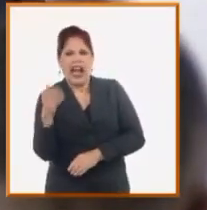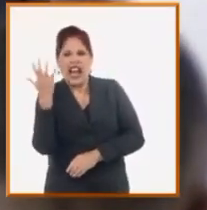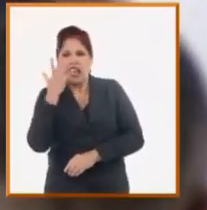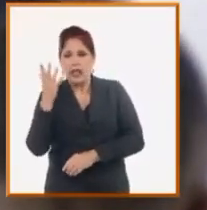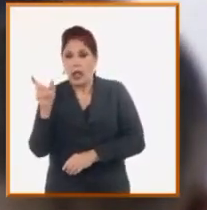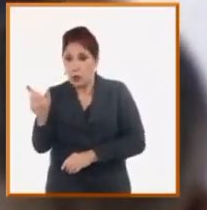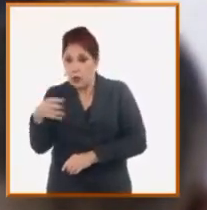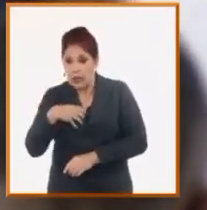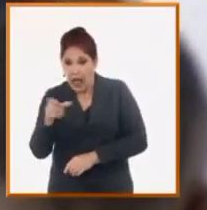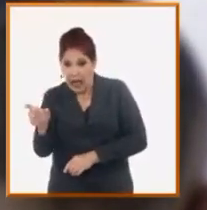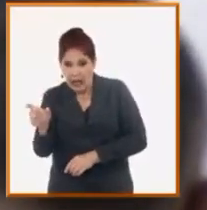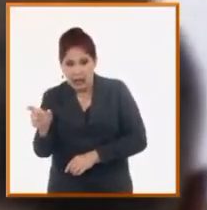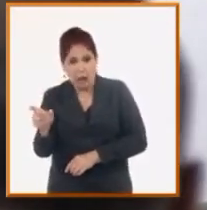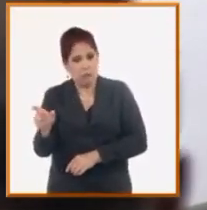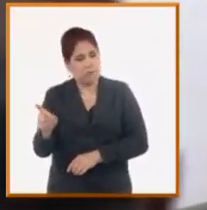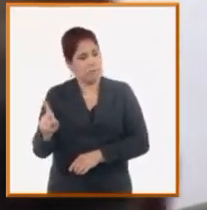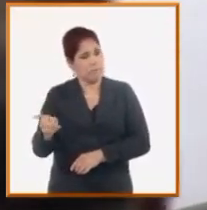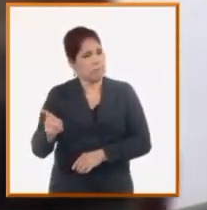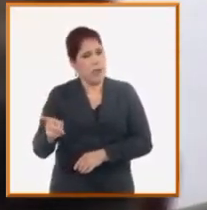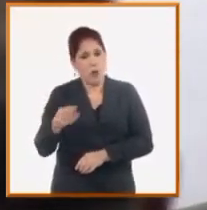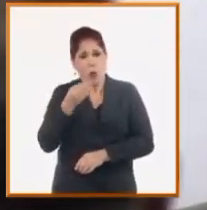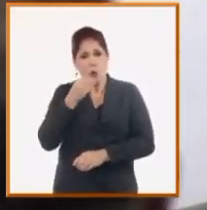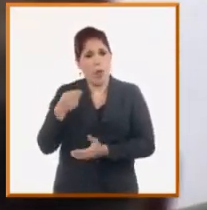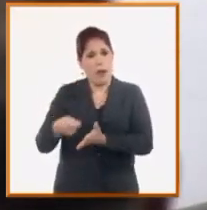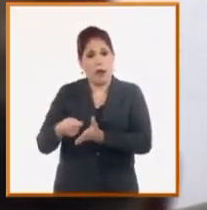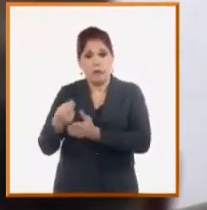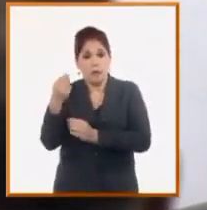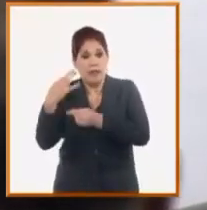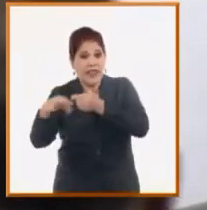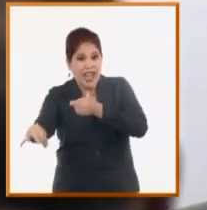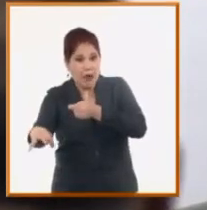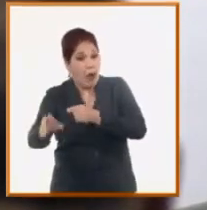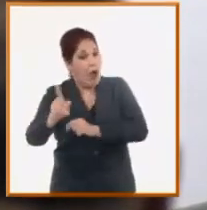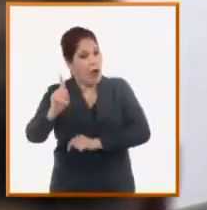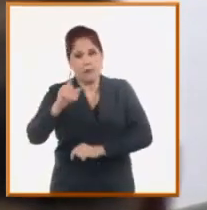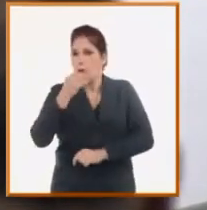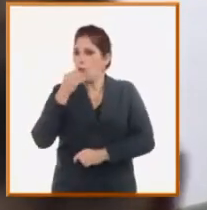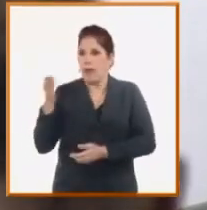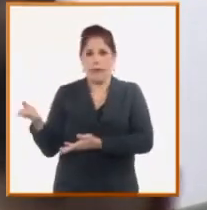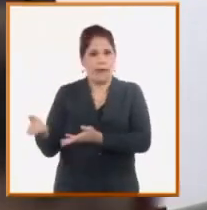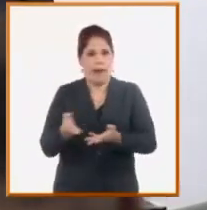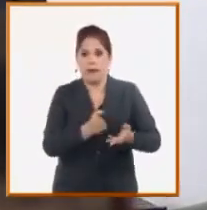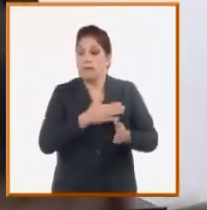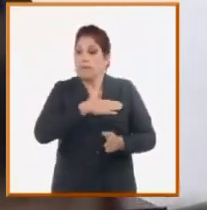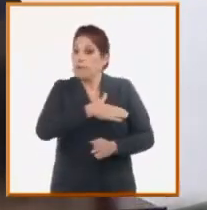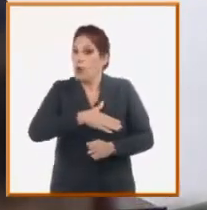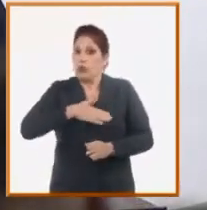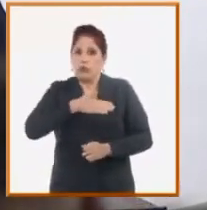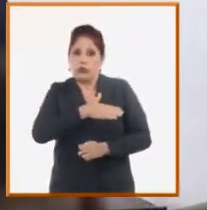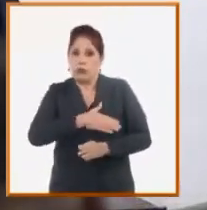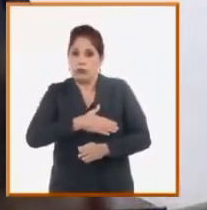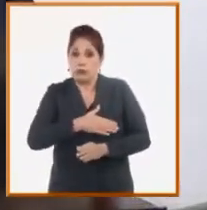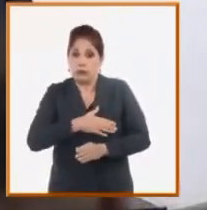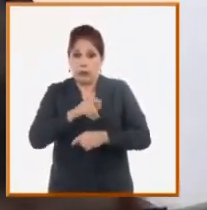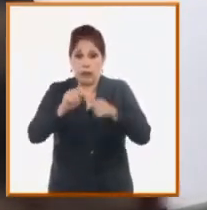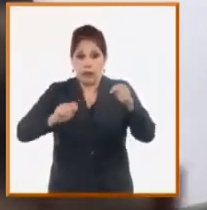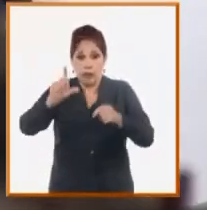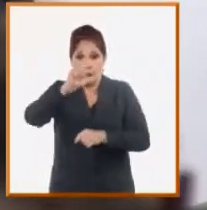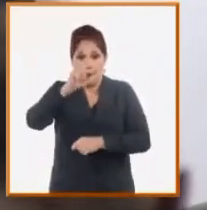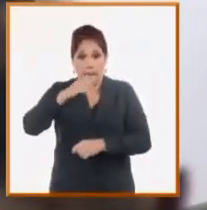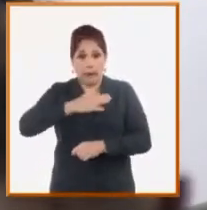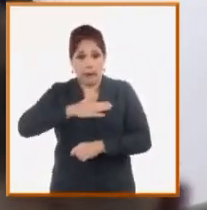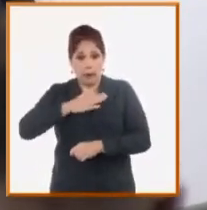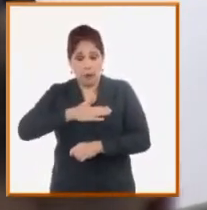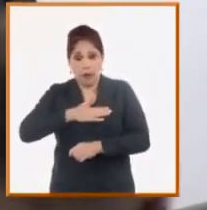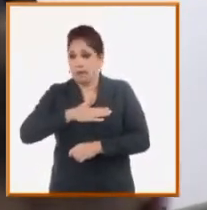Bien, ¿cuántas personas son? Va a pasar. ¿Usted trae efectivo? Ah, no, si no trae efectivo no puede pasar. Eso no se puede permitir. No se puede